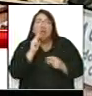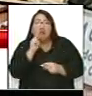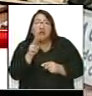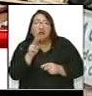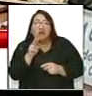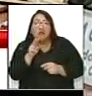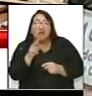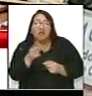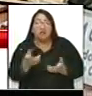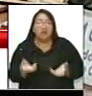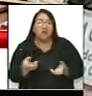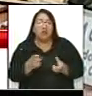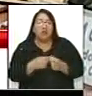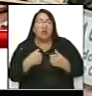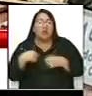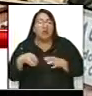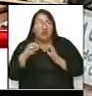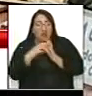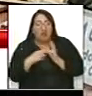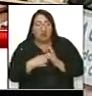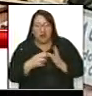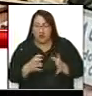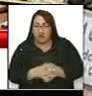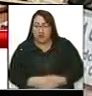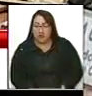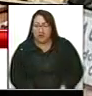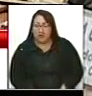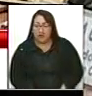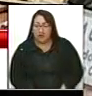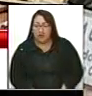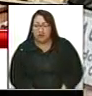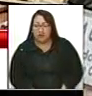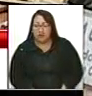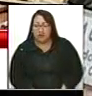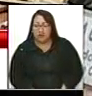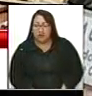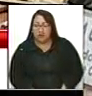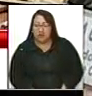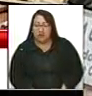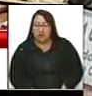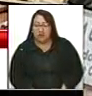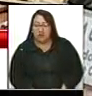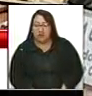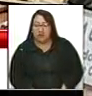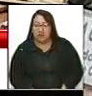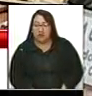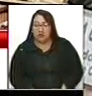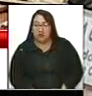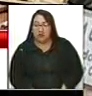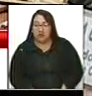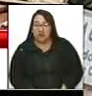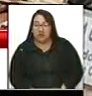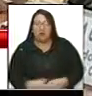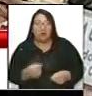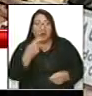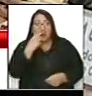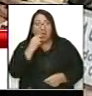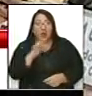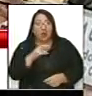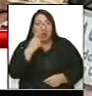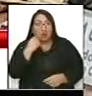los ojos. Debemos hacer una programación y transformar, así como los hombres o los niños deben respetar a la